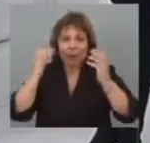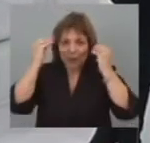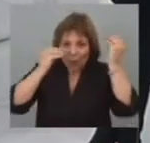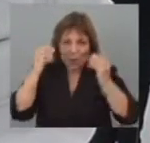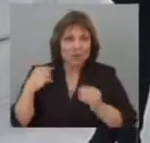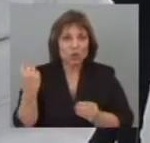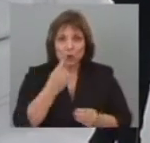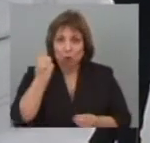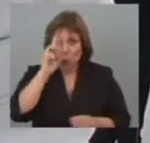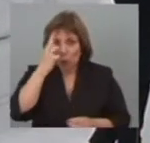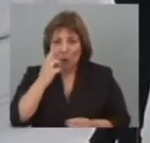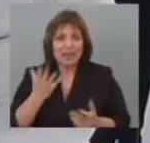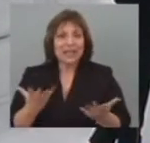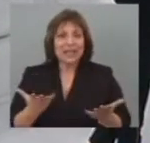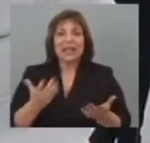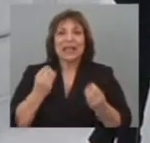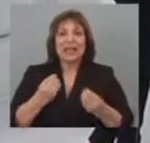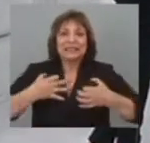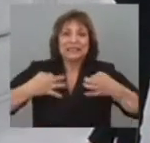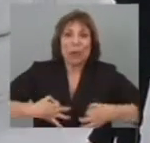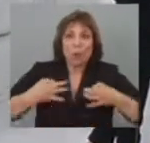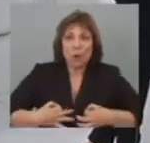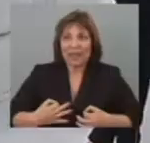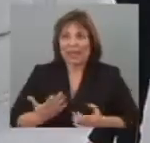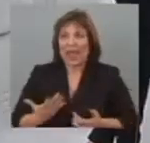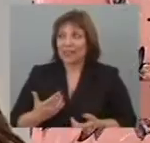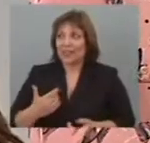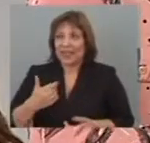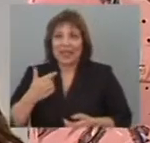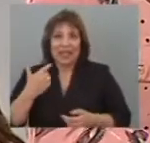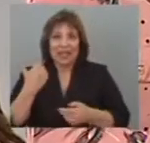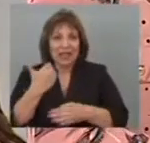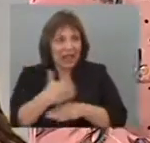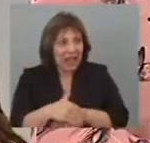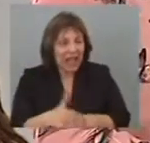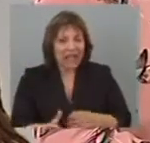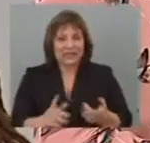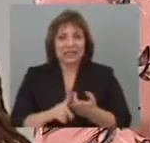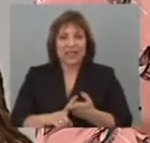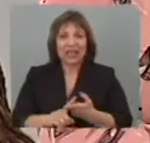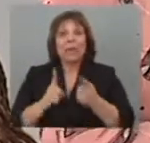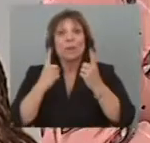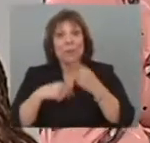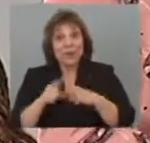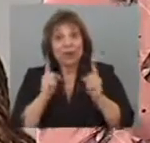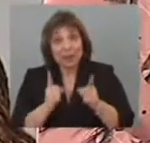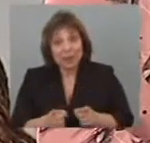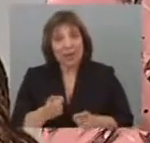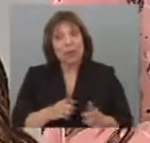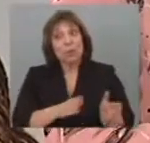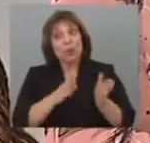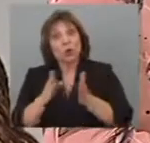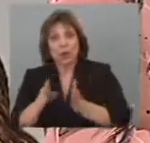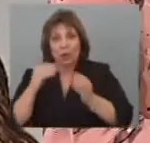los uruguayos con respecto a la seguridad pública, a lo que sucede en la vía pública, pero también hay una preocupación